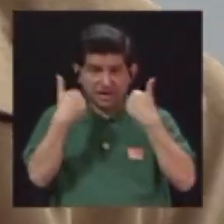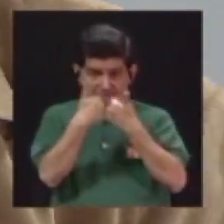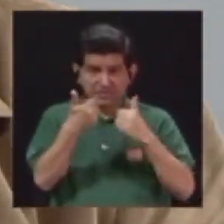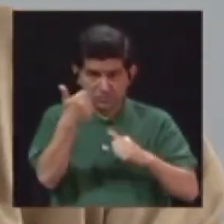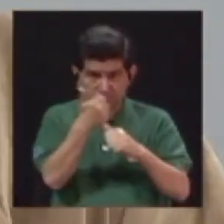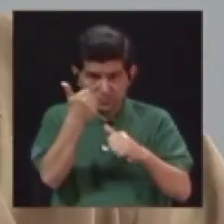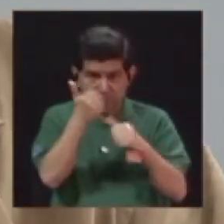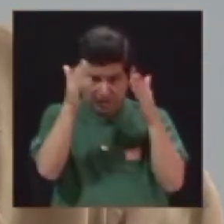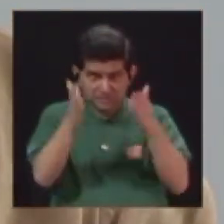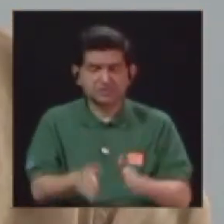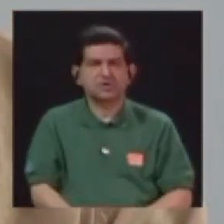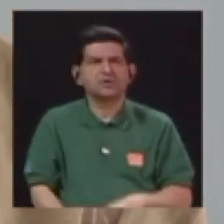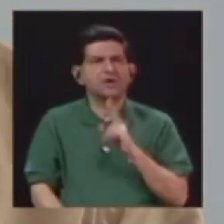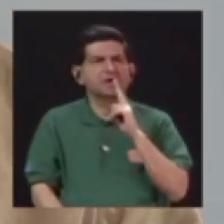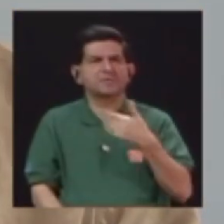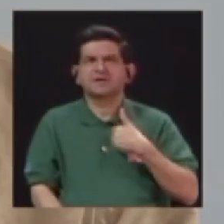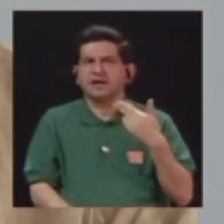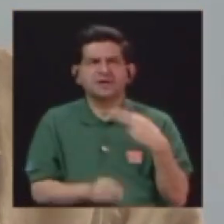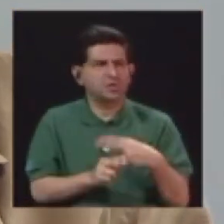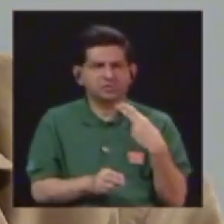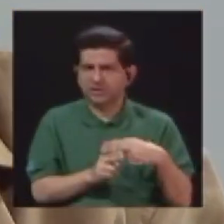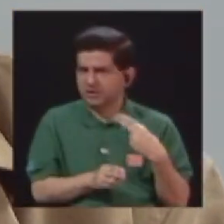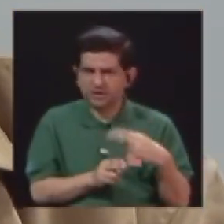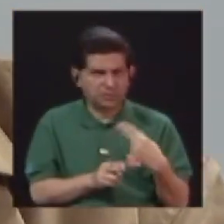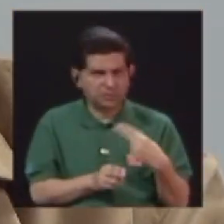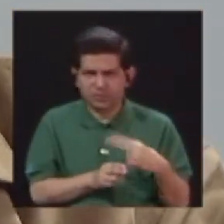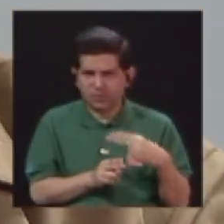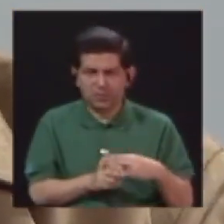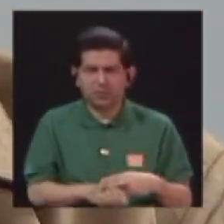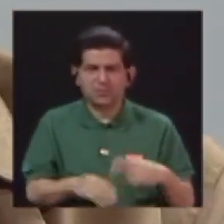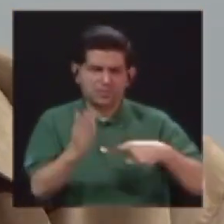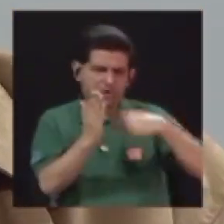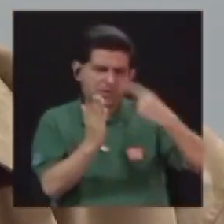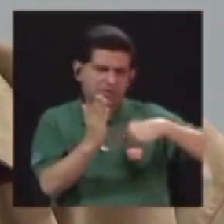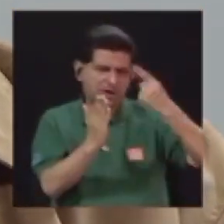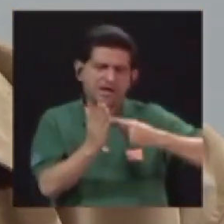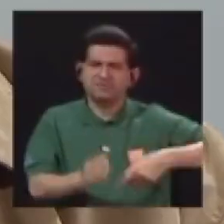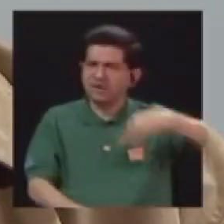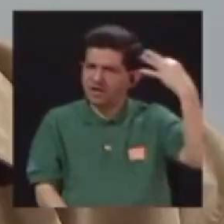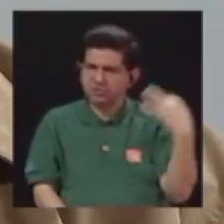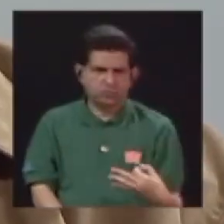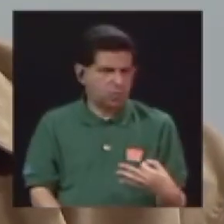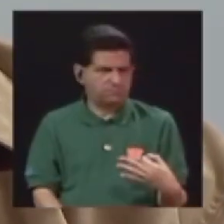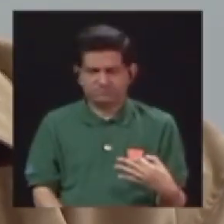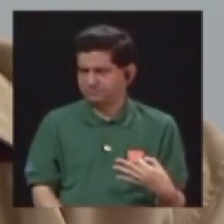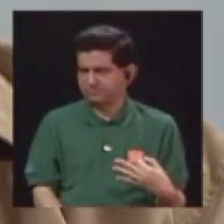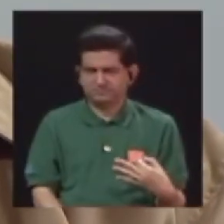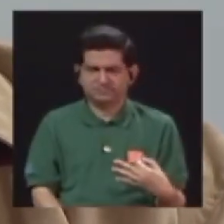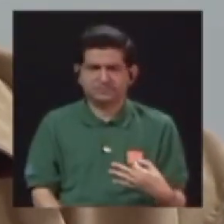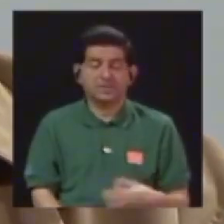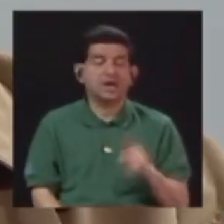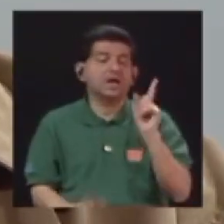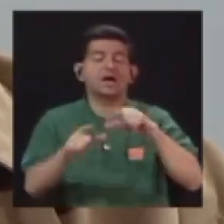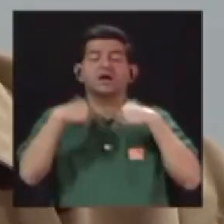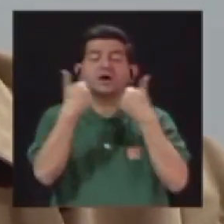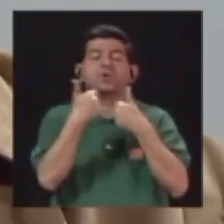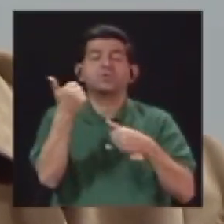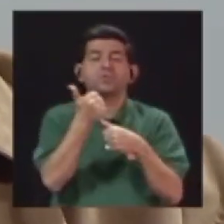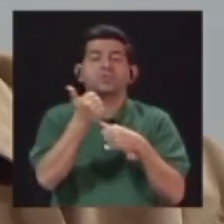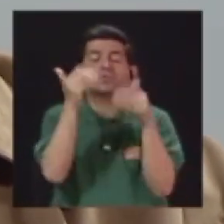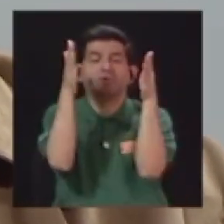asesores. En realidad no tenía un nombre, una calificación oficial, ¿verdad? Simple y sencillamente era un grupo de